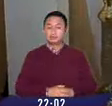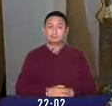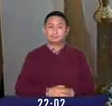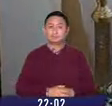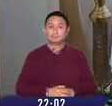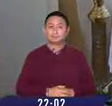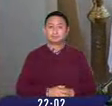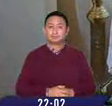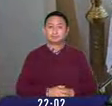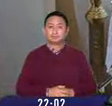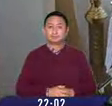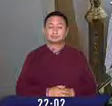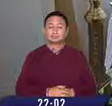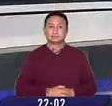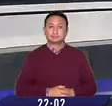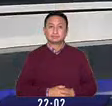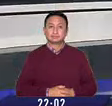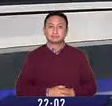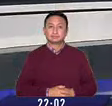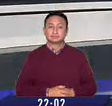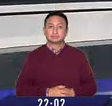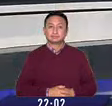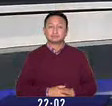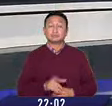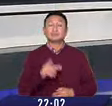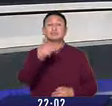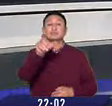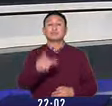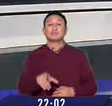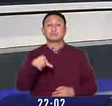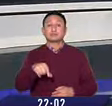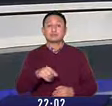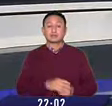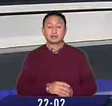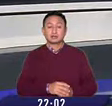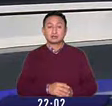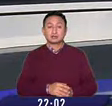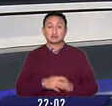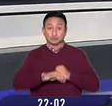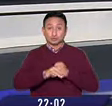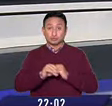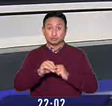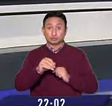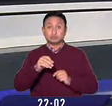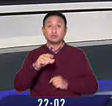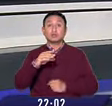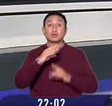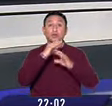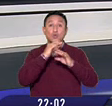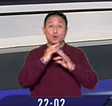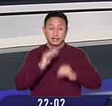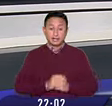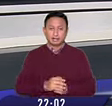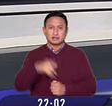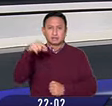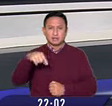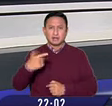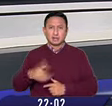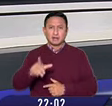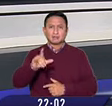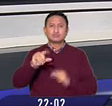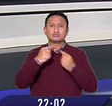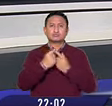Informó Iván Casamen. Un sujeto que fue sorprendido delinquiendo en Guaranda recibió varios castigos de